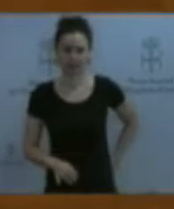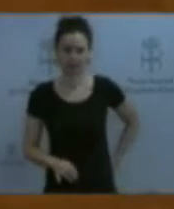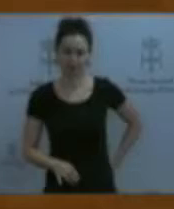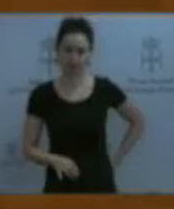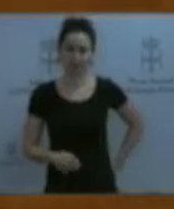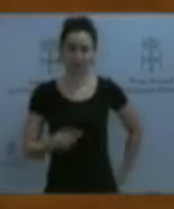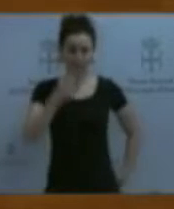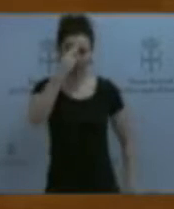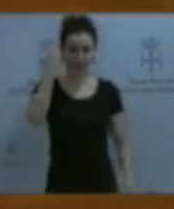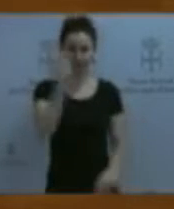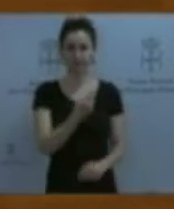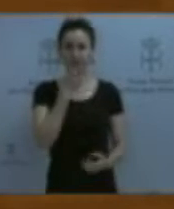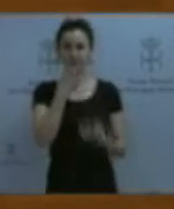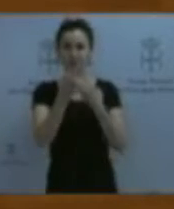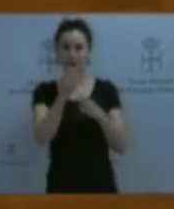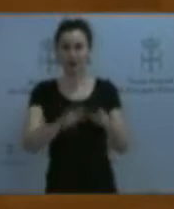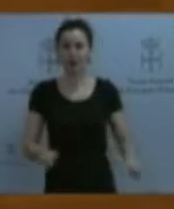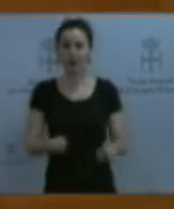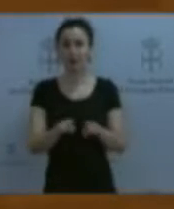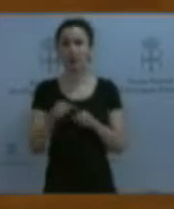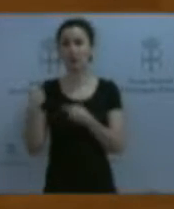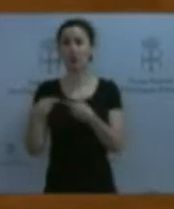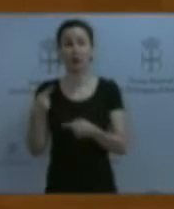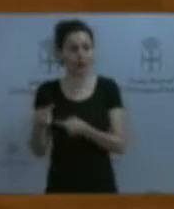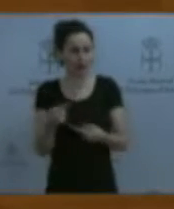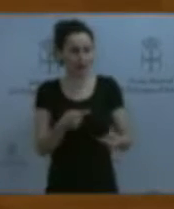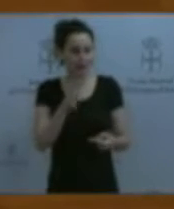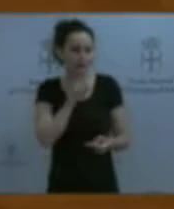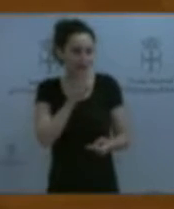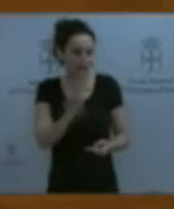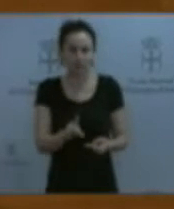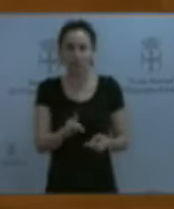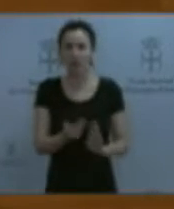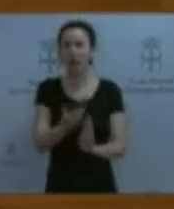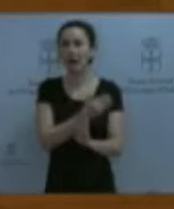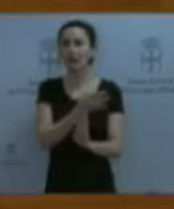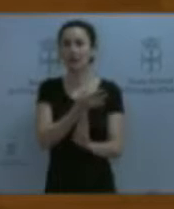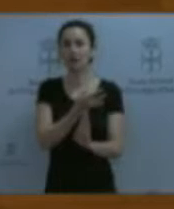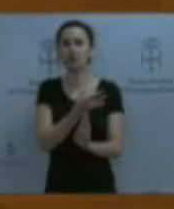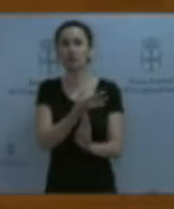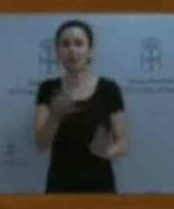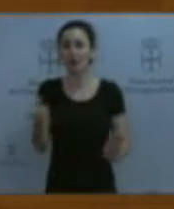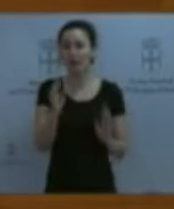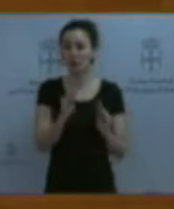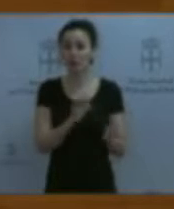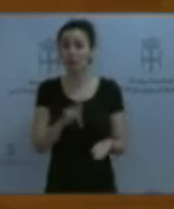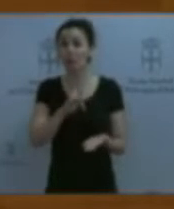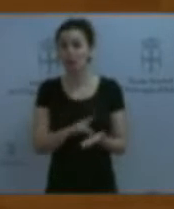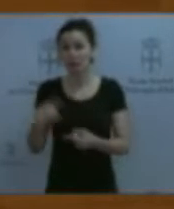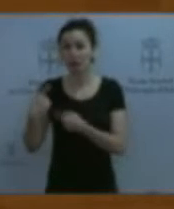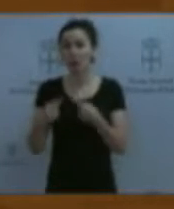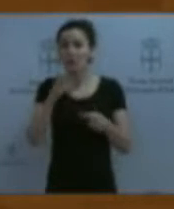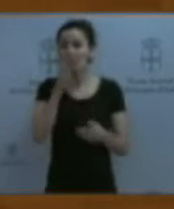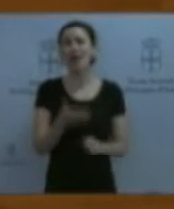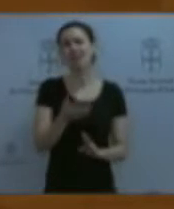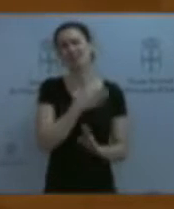Respetamos las protestas de quienes ven peligrar sus herencias, sin duda. Resultado antes de las deudas que las acompañan que del actual diseño del impuesto de sucesiones y donaciones,